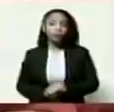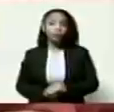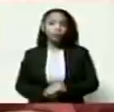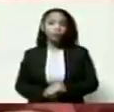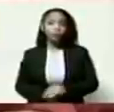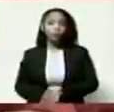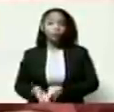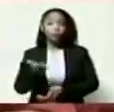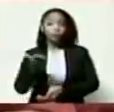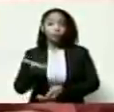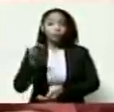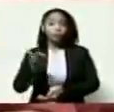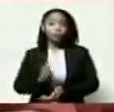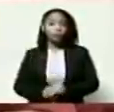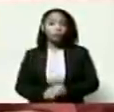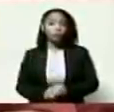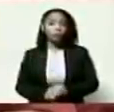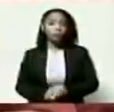Fundamental.